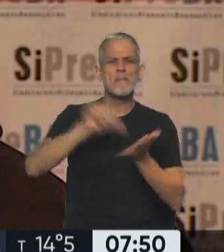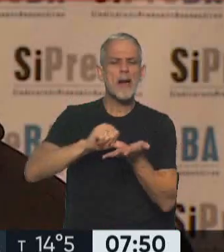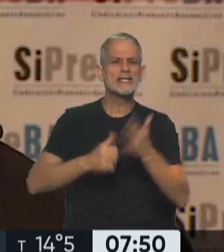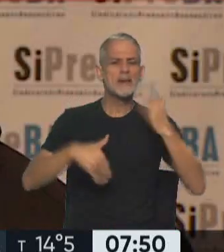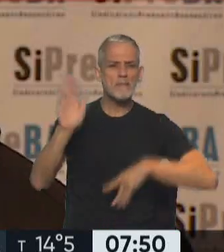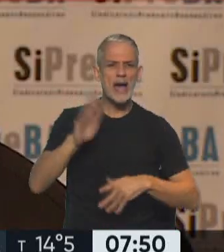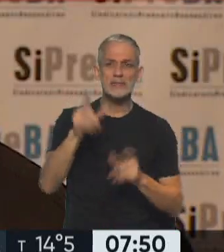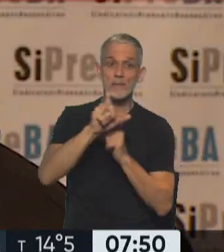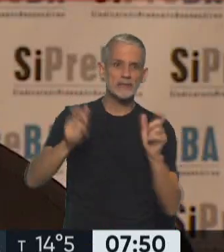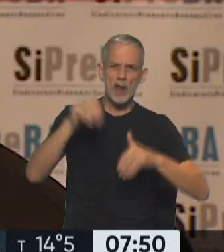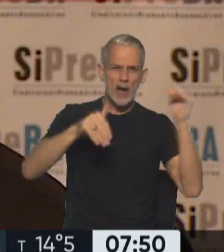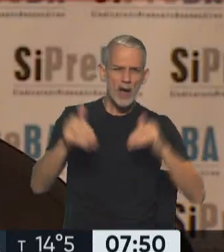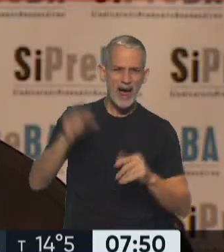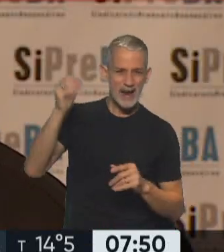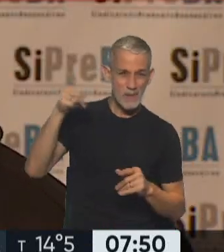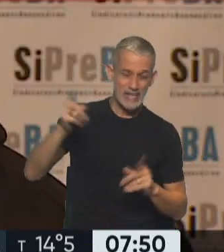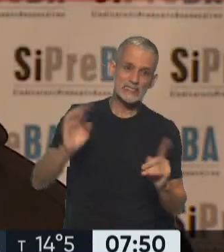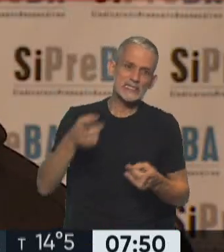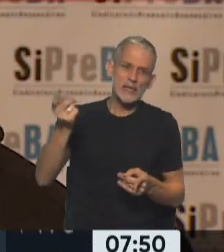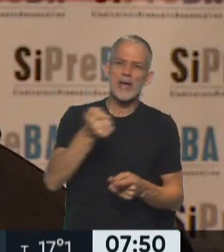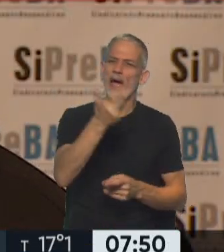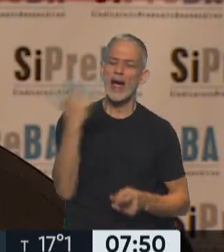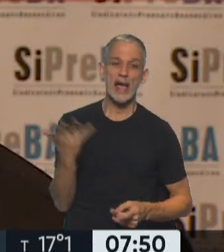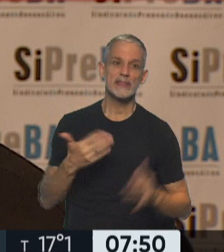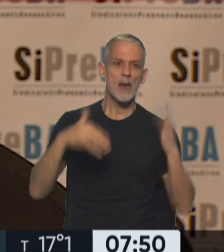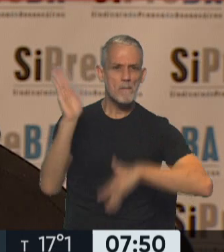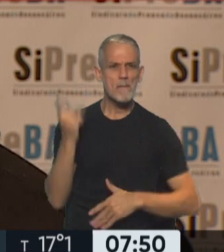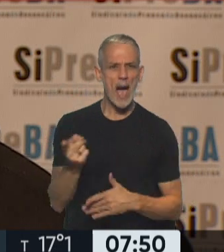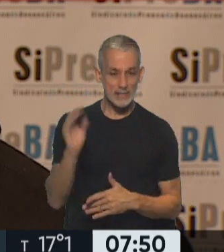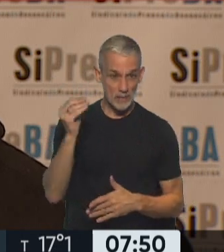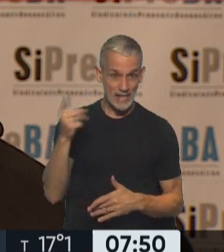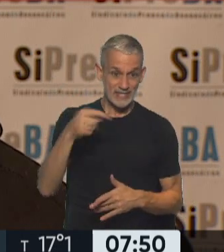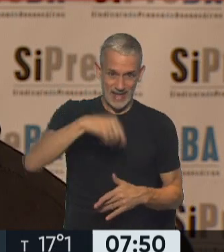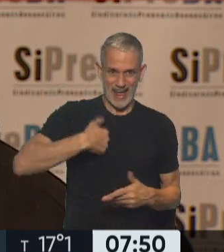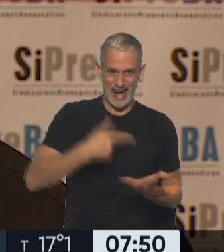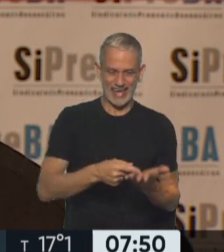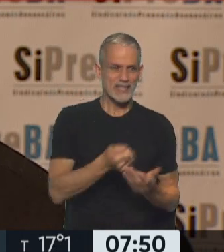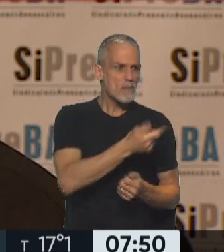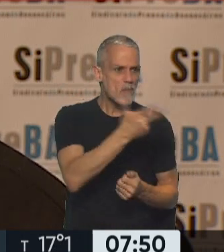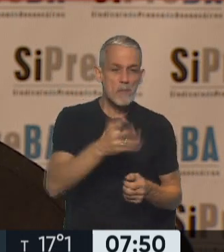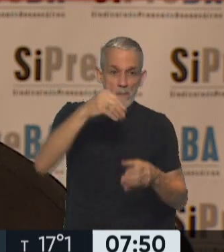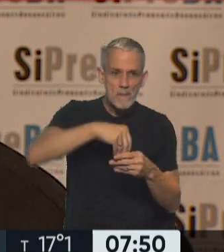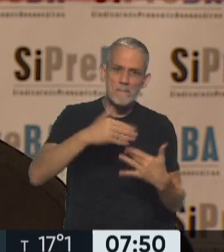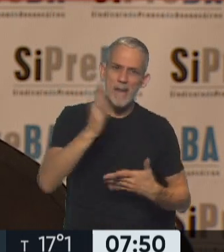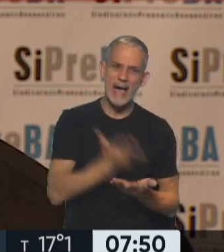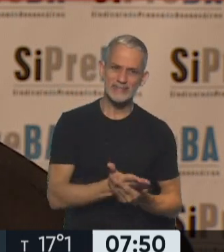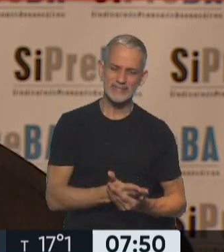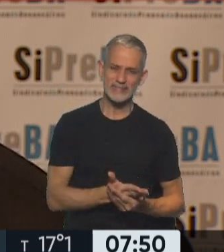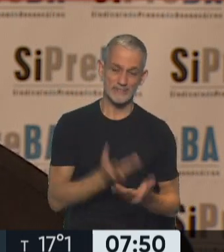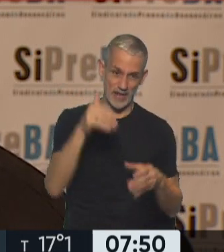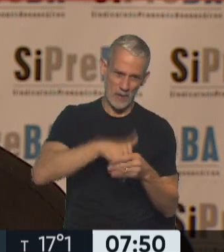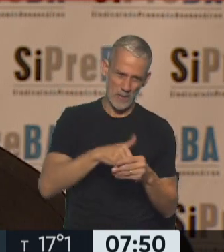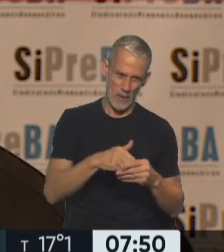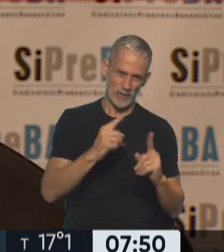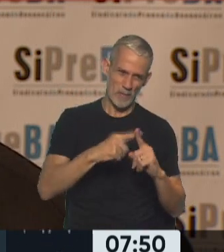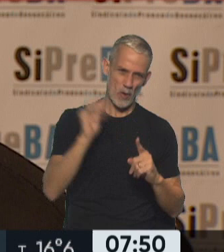hay electores en toda Latinoamérica, en números totales de la comunidad brasileña, sale de acá el número más importante. Entonces nosotros